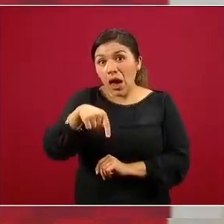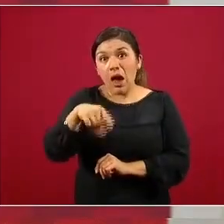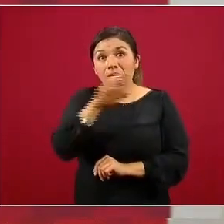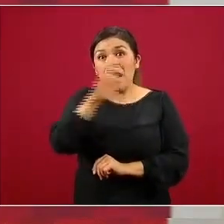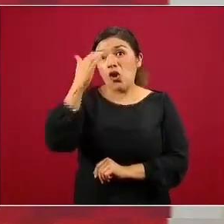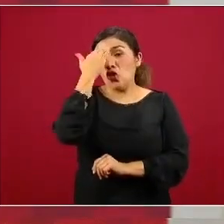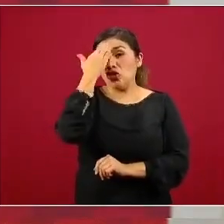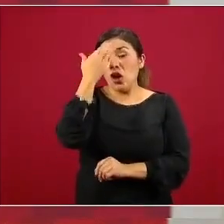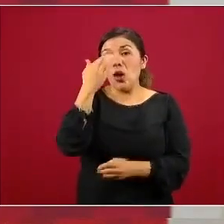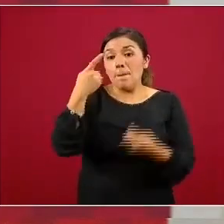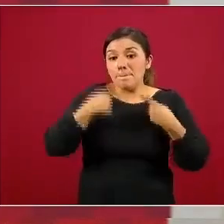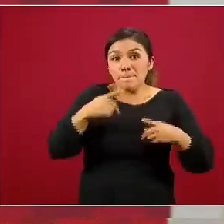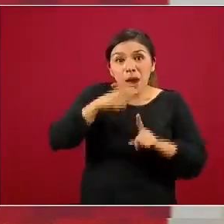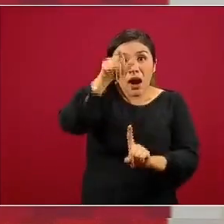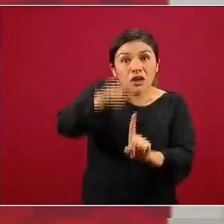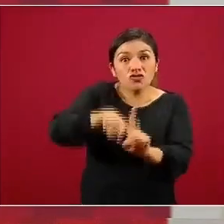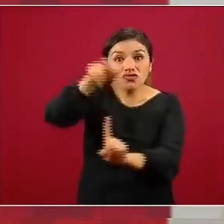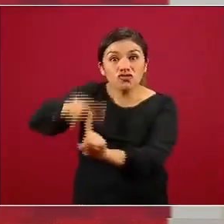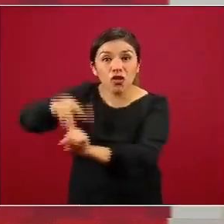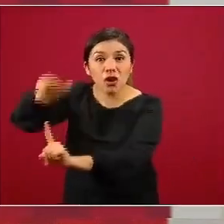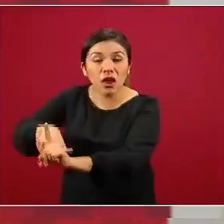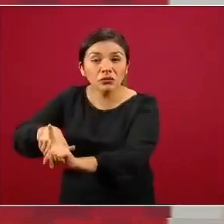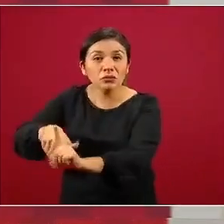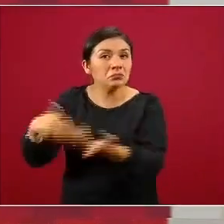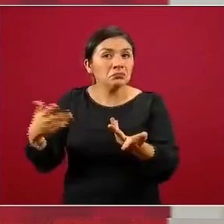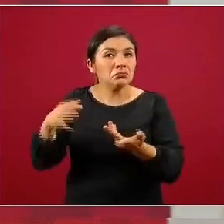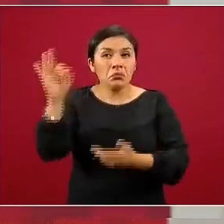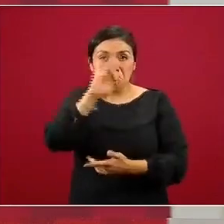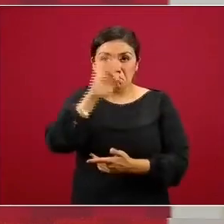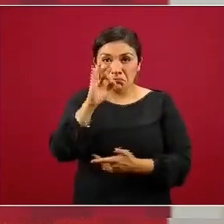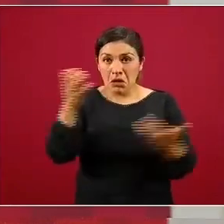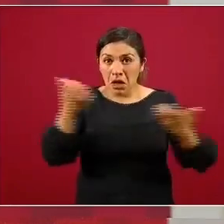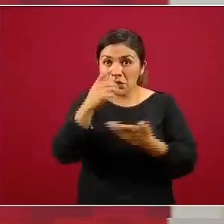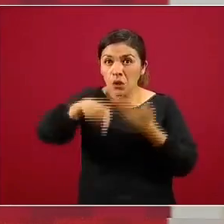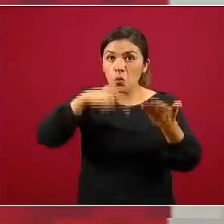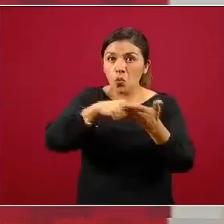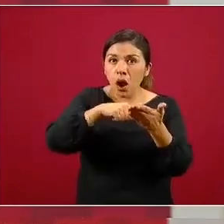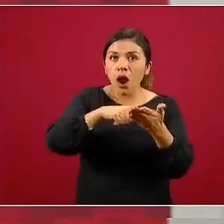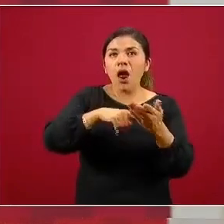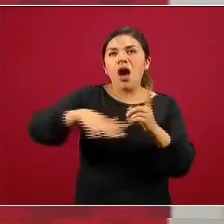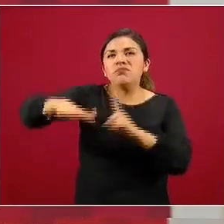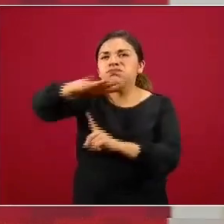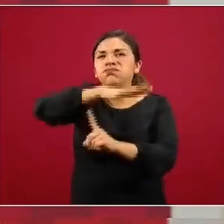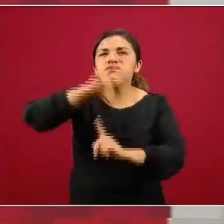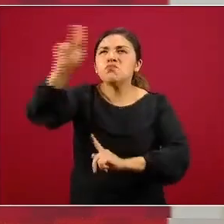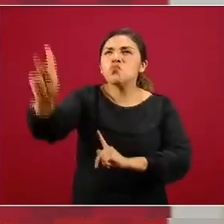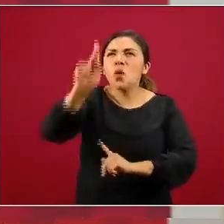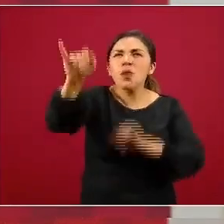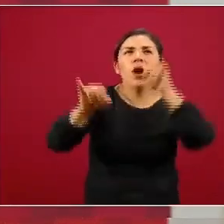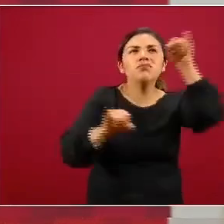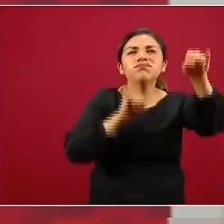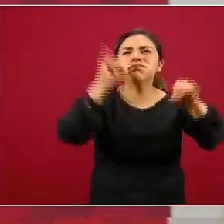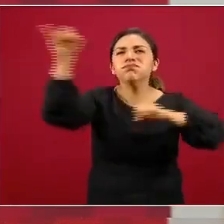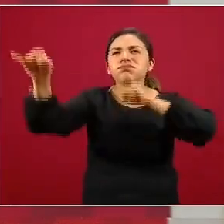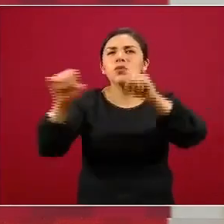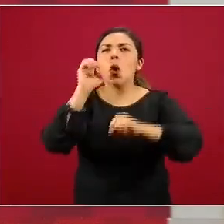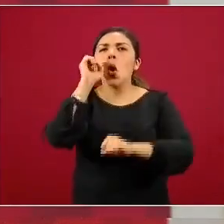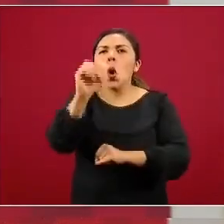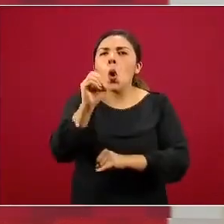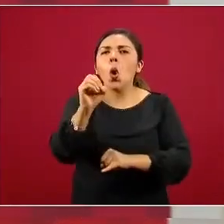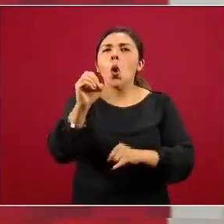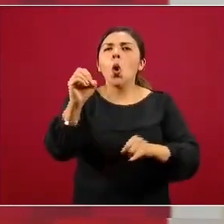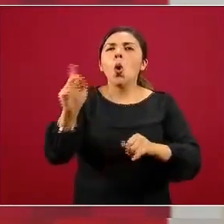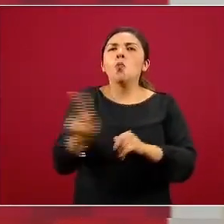el reconocimiento de las personas. Si hiciéramos lo correspondiente en zonas dispersas, zonas rurales o incluso